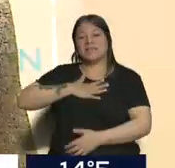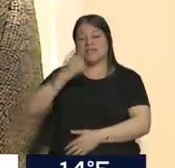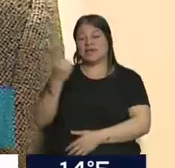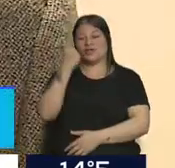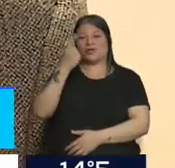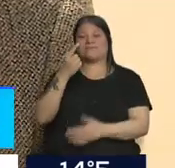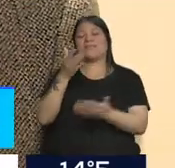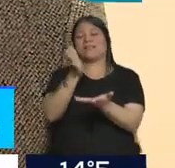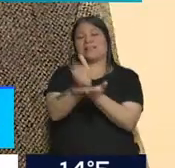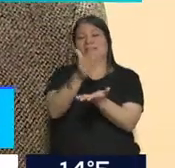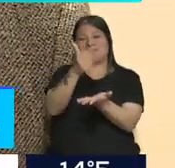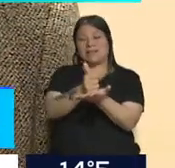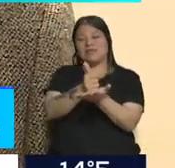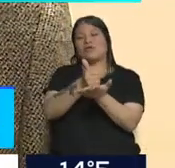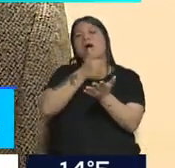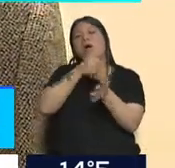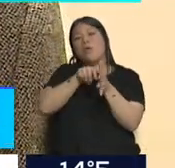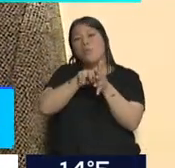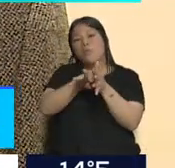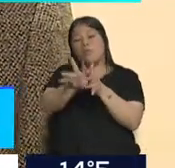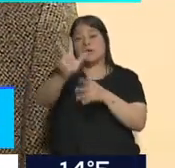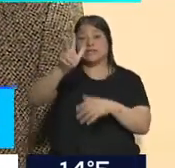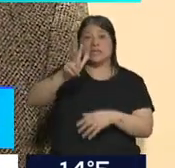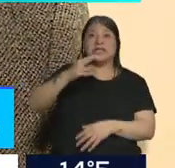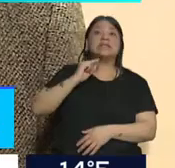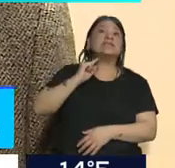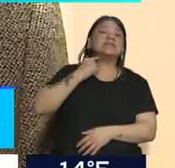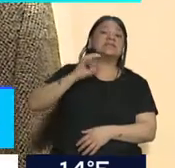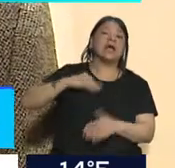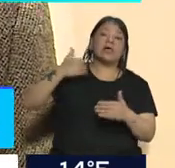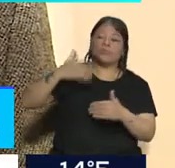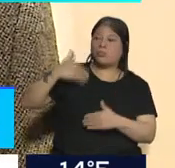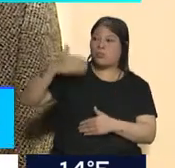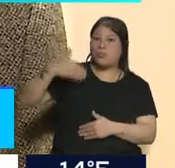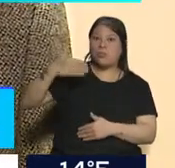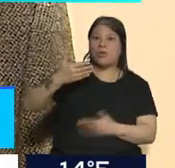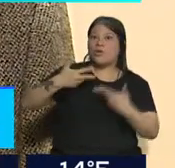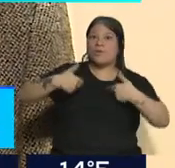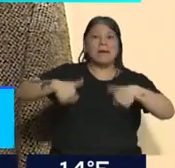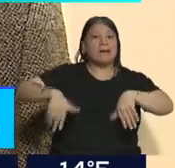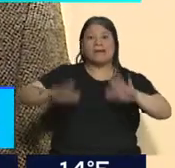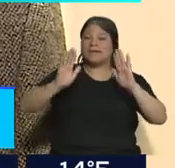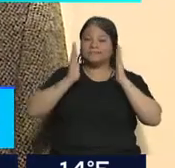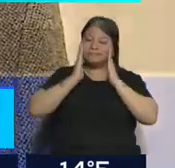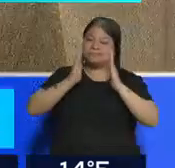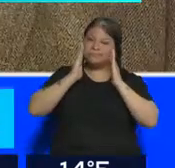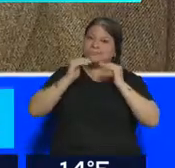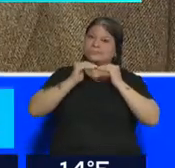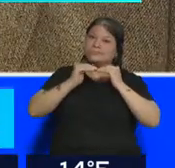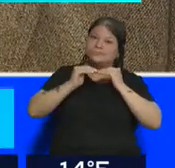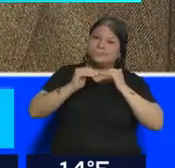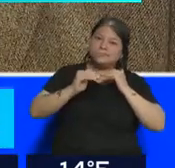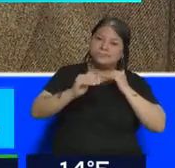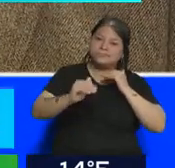Llevamos prácticamente 12 años y 13 en algunos ríos con esa nueva normalidad y hay que seguirla llamando la nueva normalidad a los